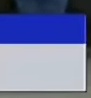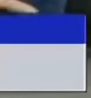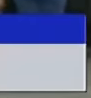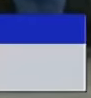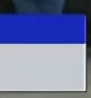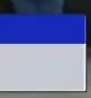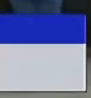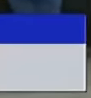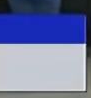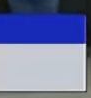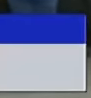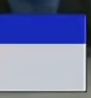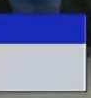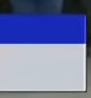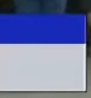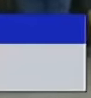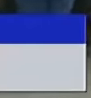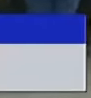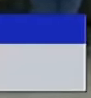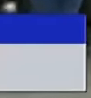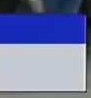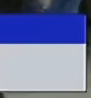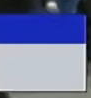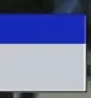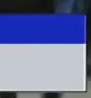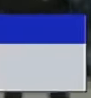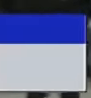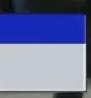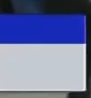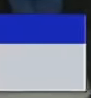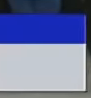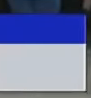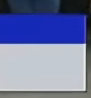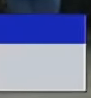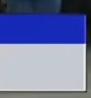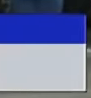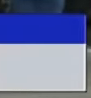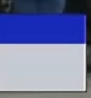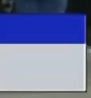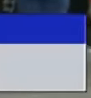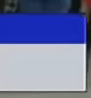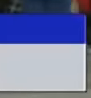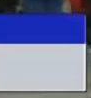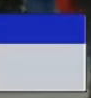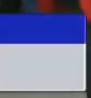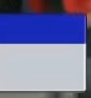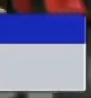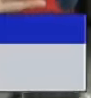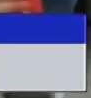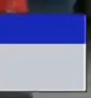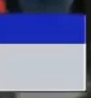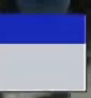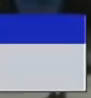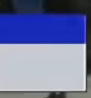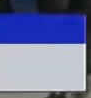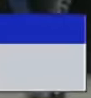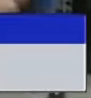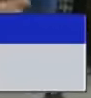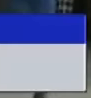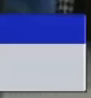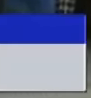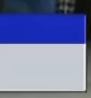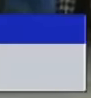solicitar las mismas, quedando de forma unánime el rechazo a las sanciones interpuestas de manera ilegal